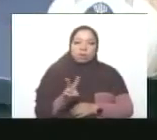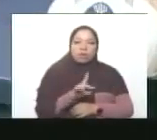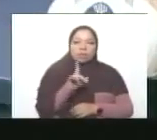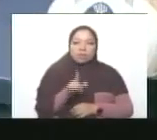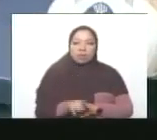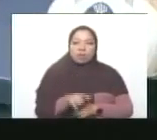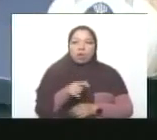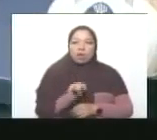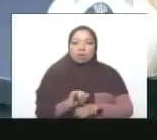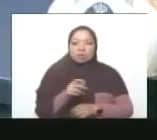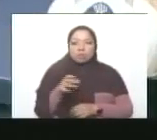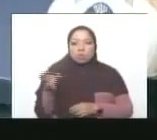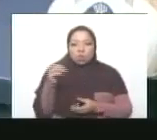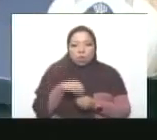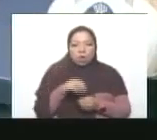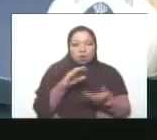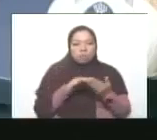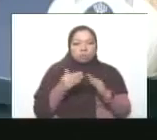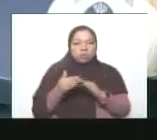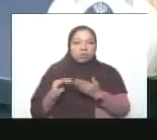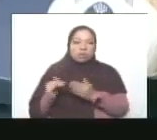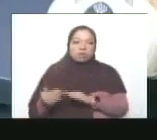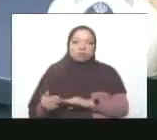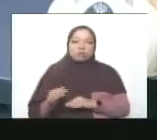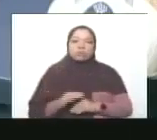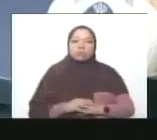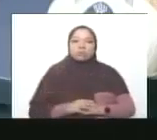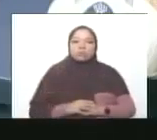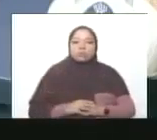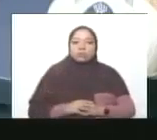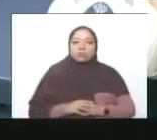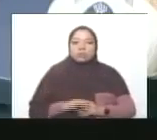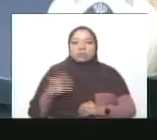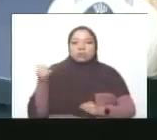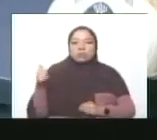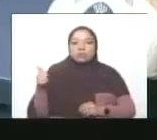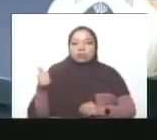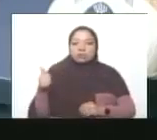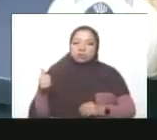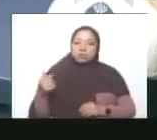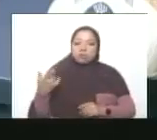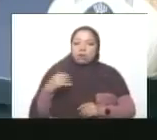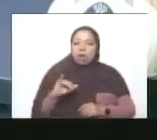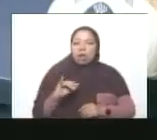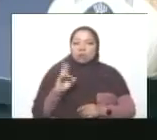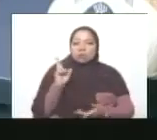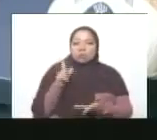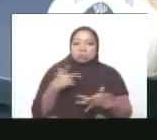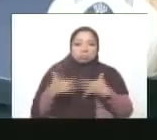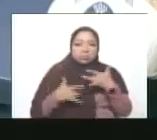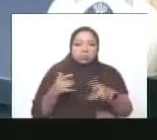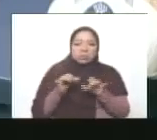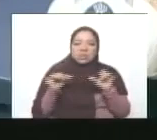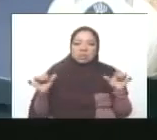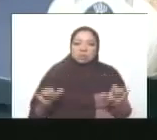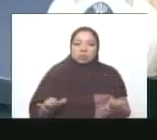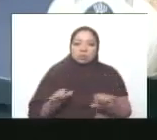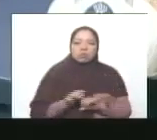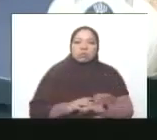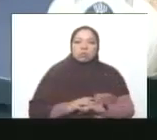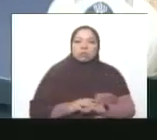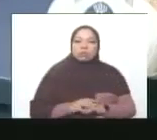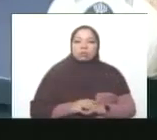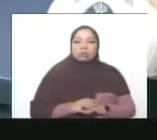También miembros de la comunidad, que el día a día estamos hablando con ellos, pues tenemos un sistema